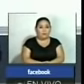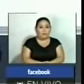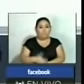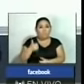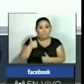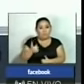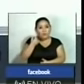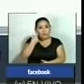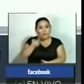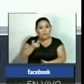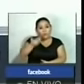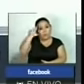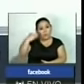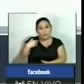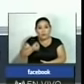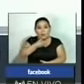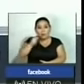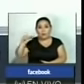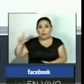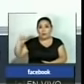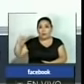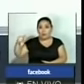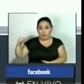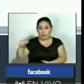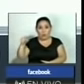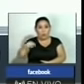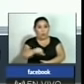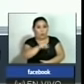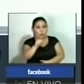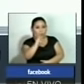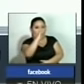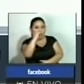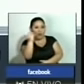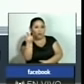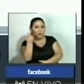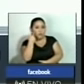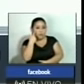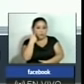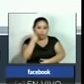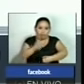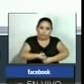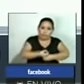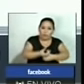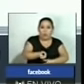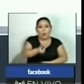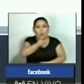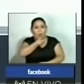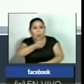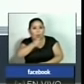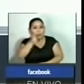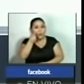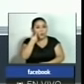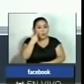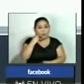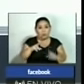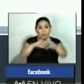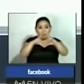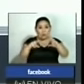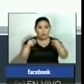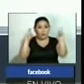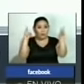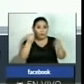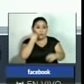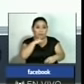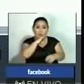Bien, ahí teníamos a Ligia Toledo desde Guatemala y ahora nos vamos a otro país de la región. Ejercer la libertad de prensa en Nicaragua en medio de la emergencia sanitaria